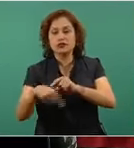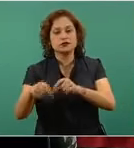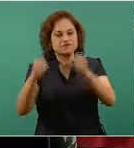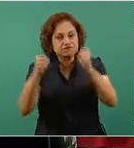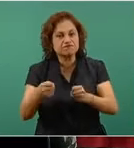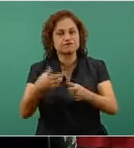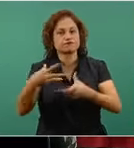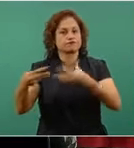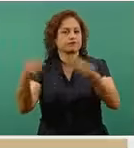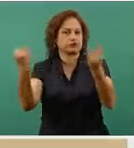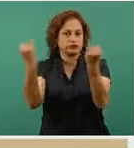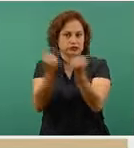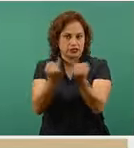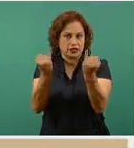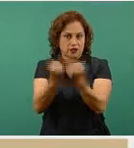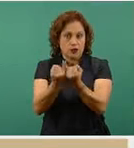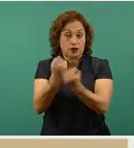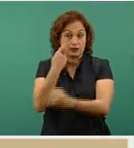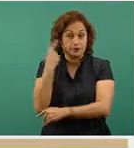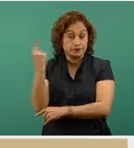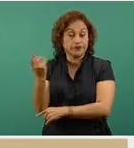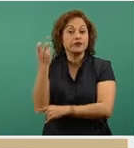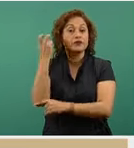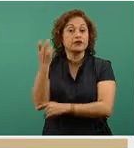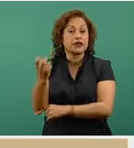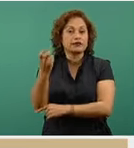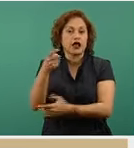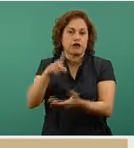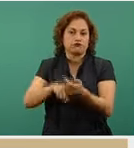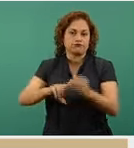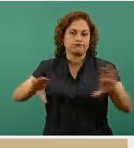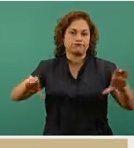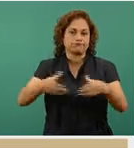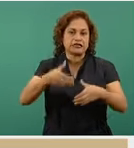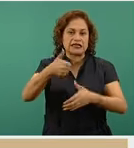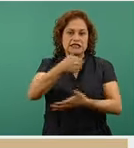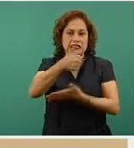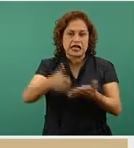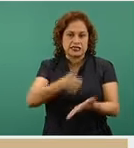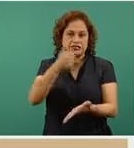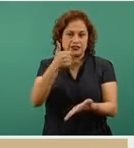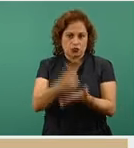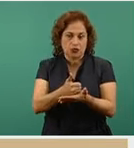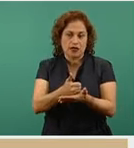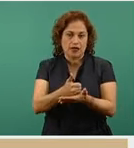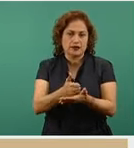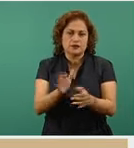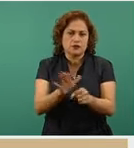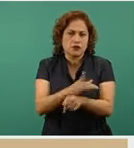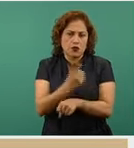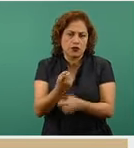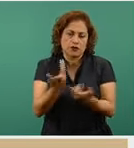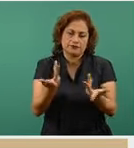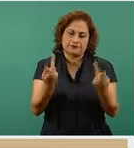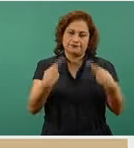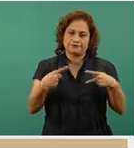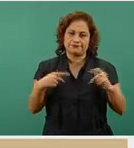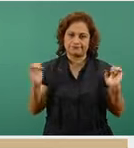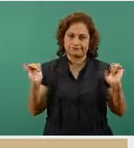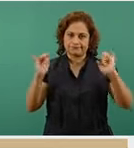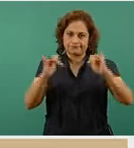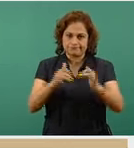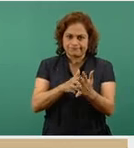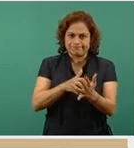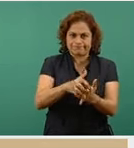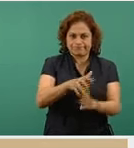comportado de manera más consistente es la megalópolis, por las razones que también hemos comentado, incluyendo la densidad poblacional,